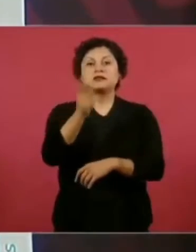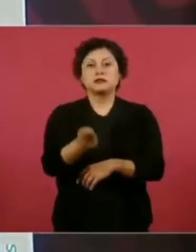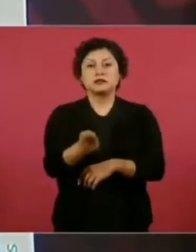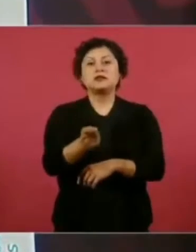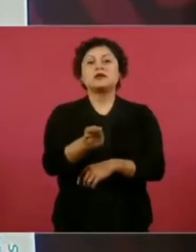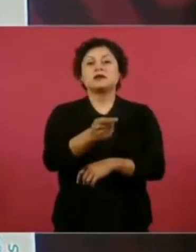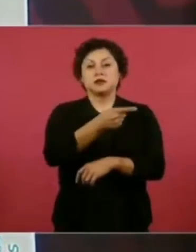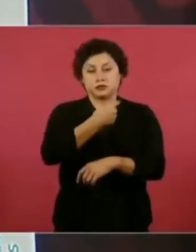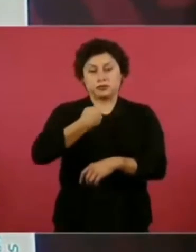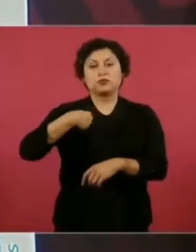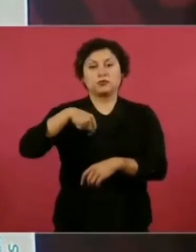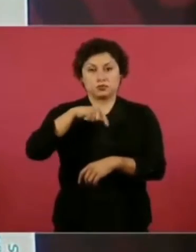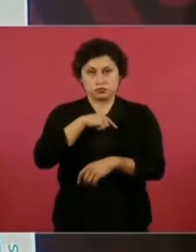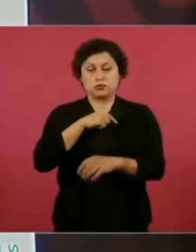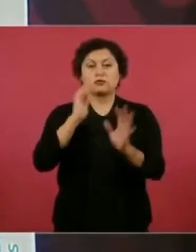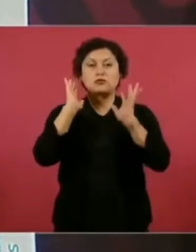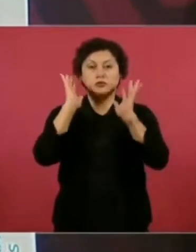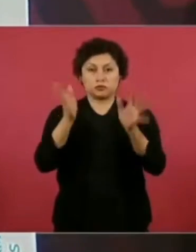con presencia